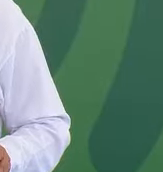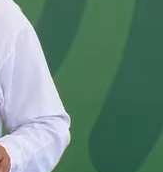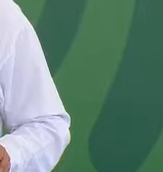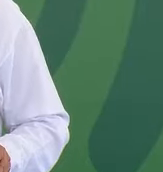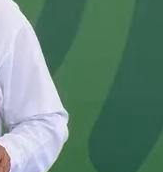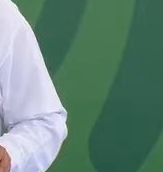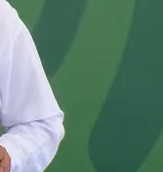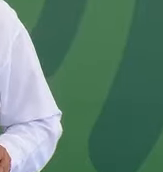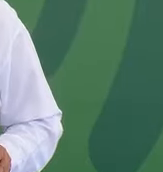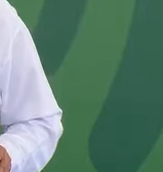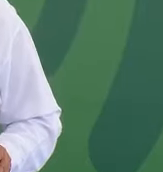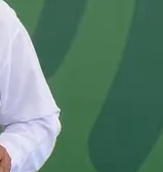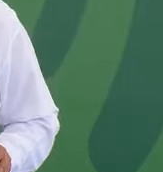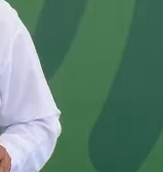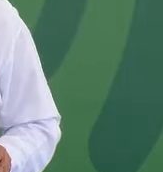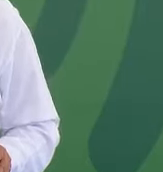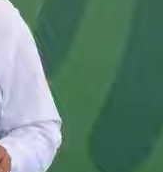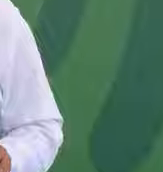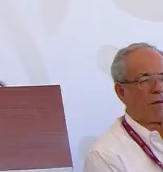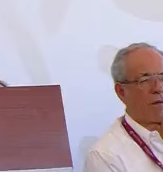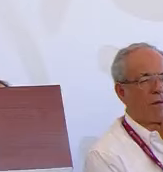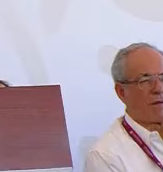la señora Limón del PAN,